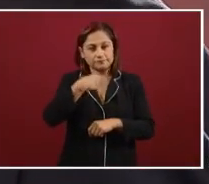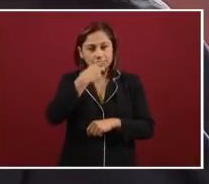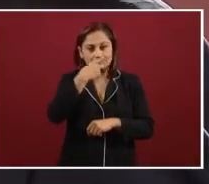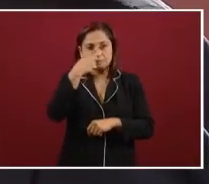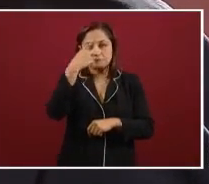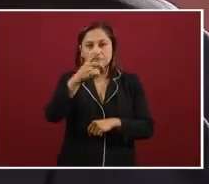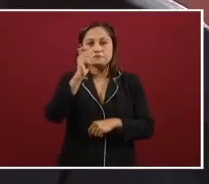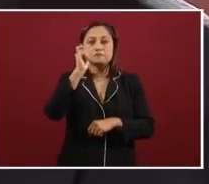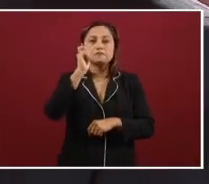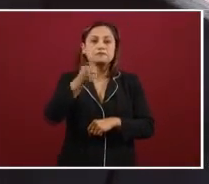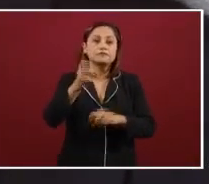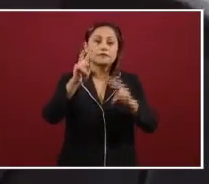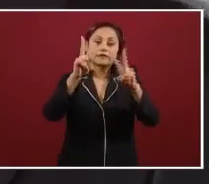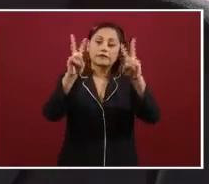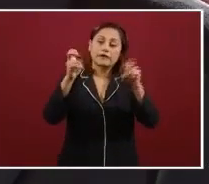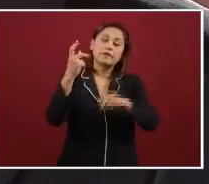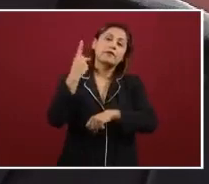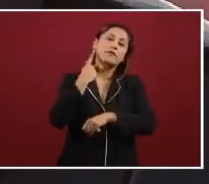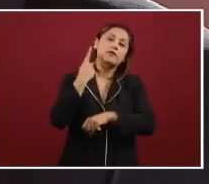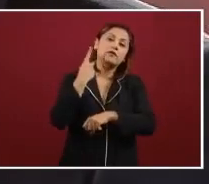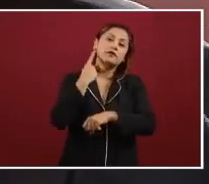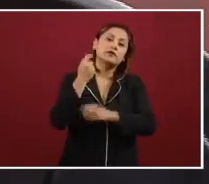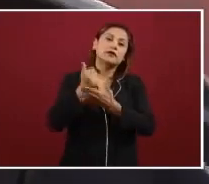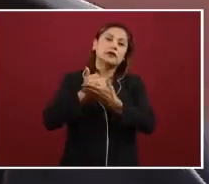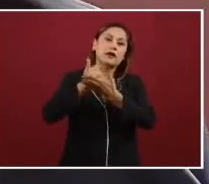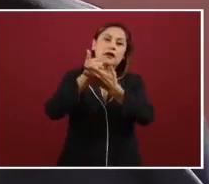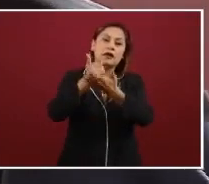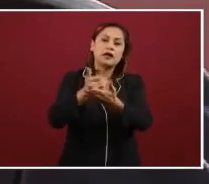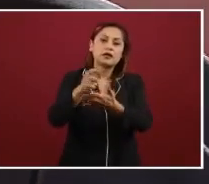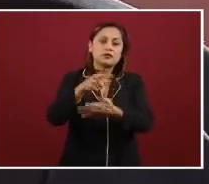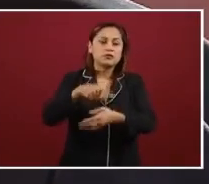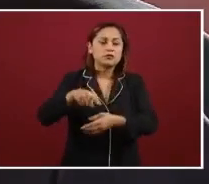se inventó para poner orden en el caos,